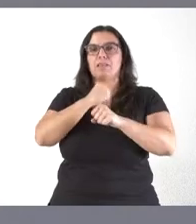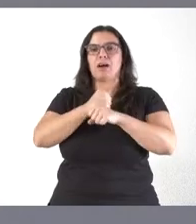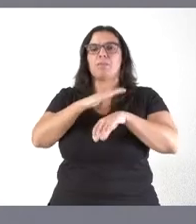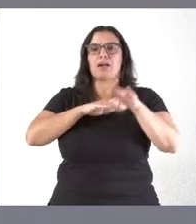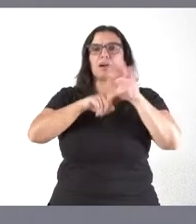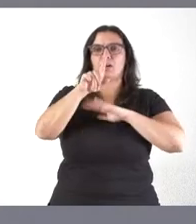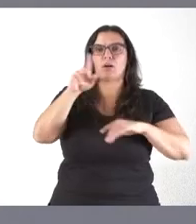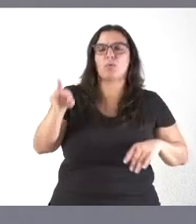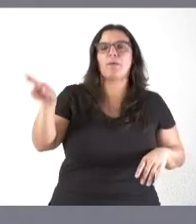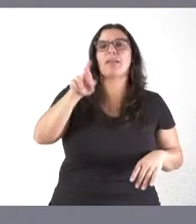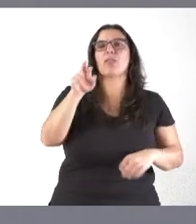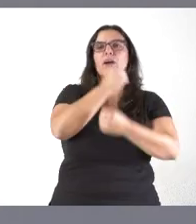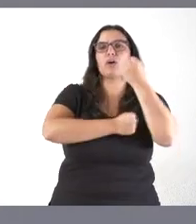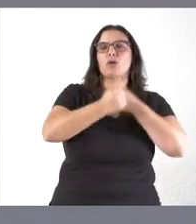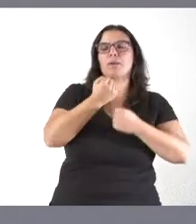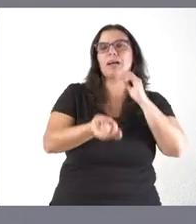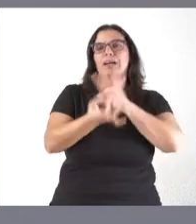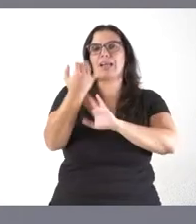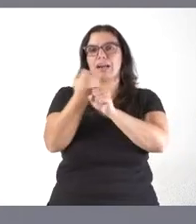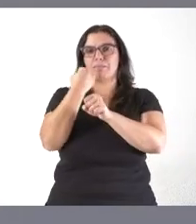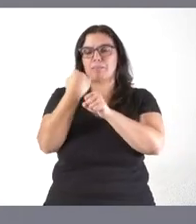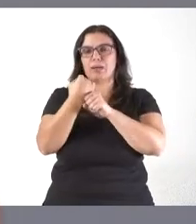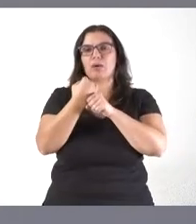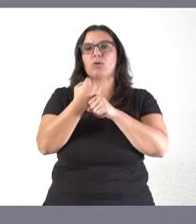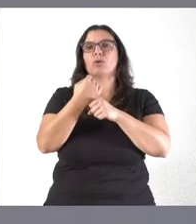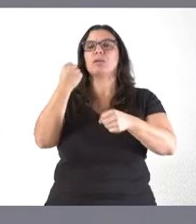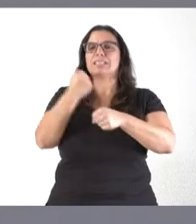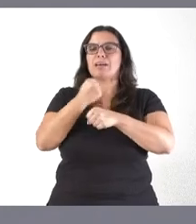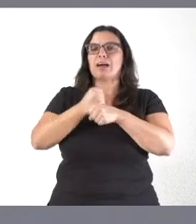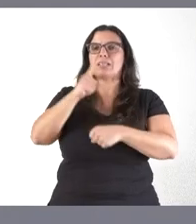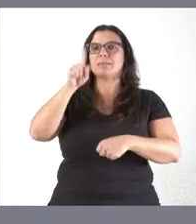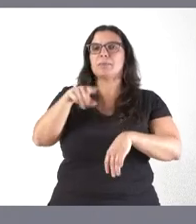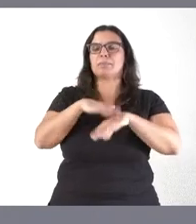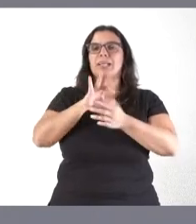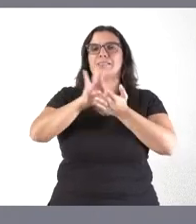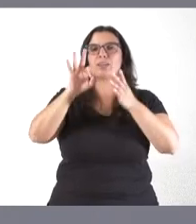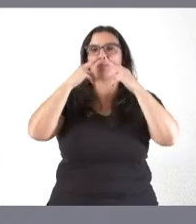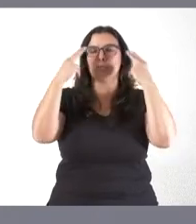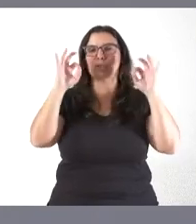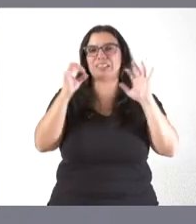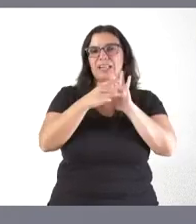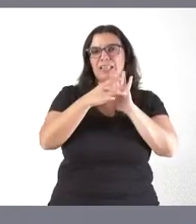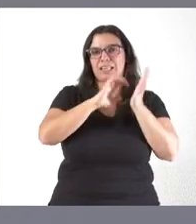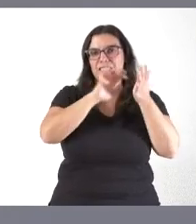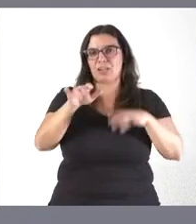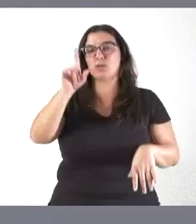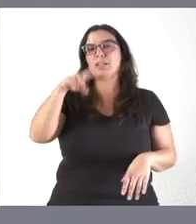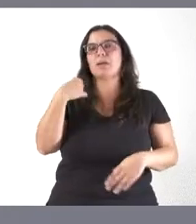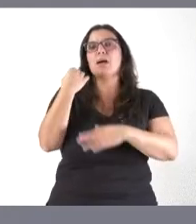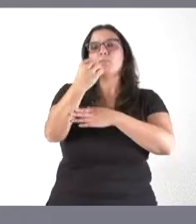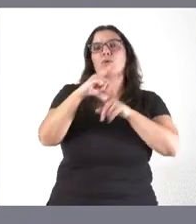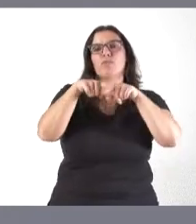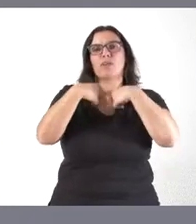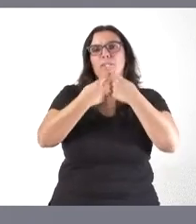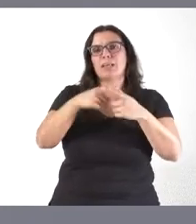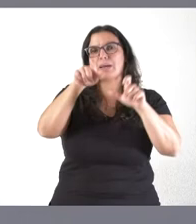recuperación económica y por la creación de empleo trabajar por unos servicios públicos de calidad en Castilla y león trabajar por el apoyo a las